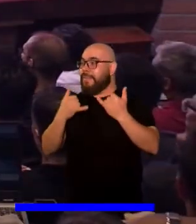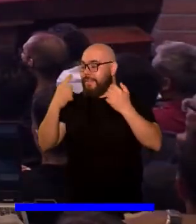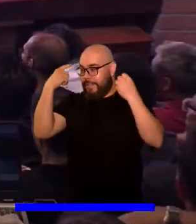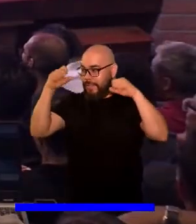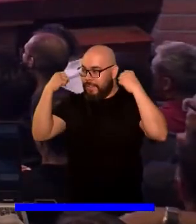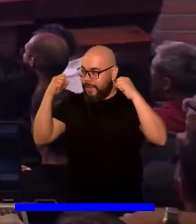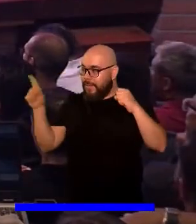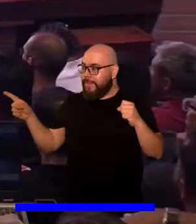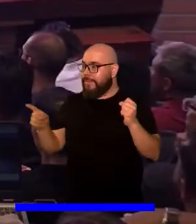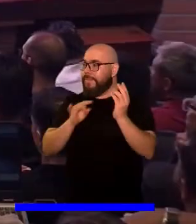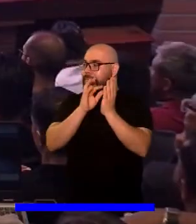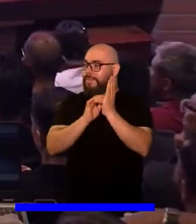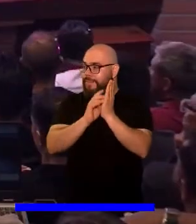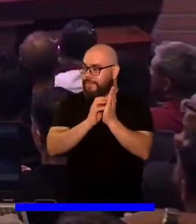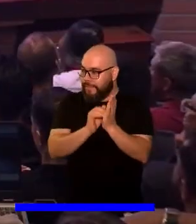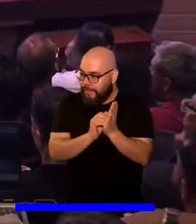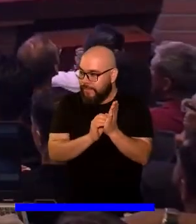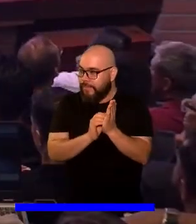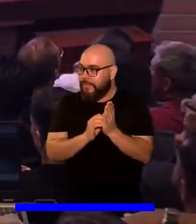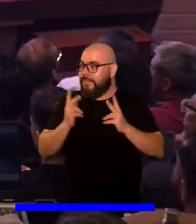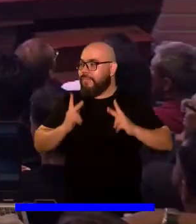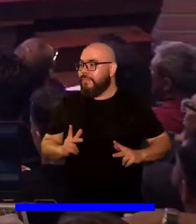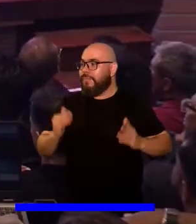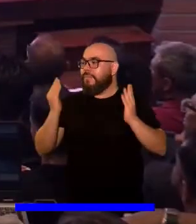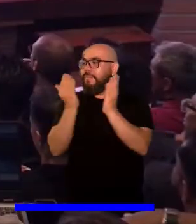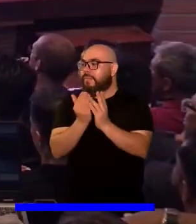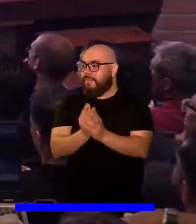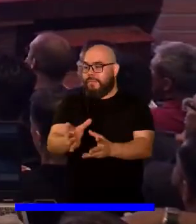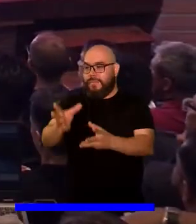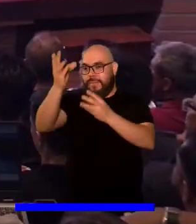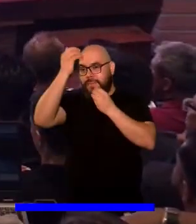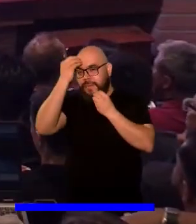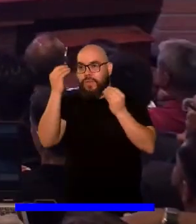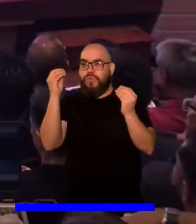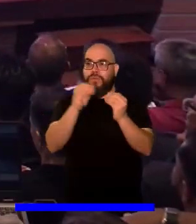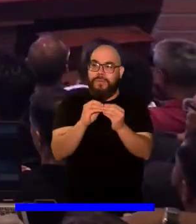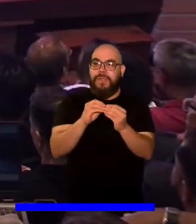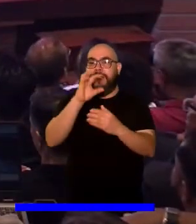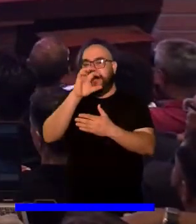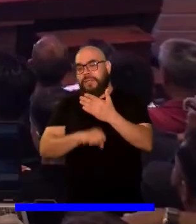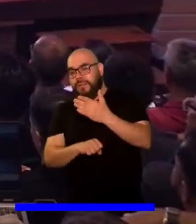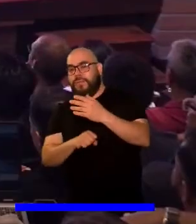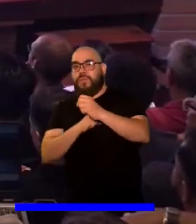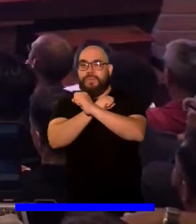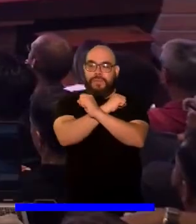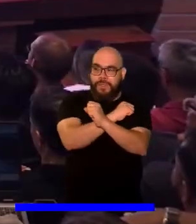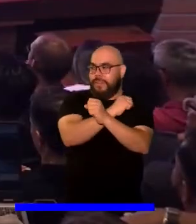que cuando salen estas calculadoras de bolsillo, los estudiantes iban a dejar de aprender a sumar, a restar, a multiplicar, a